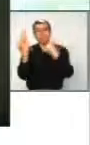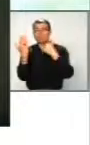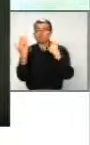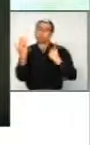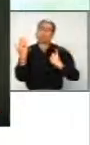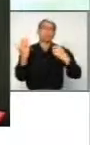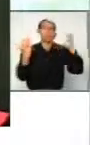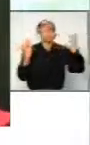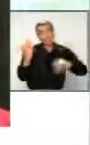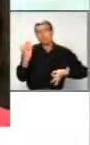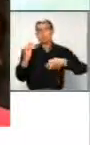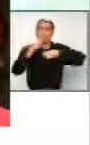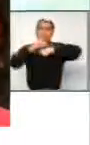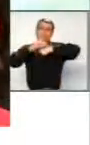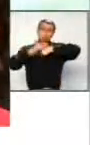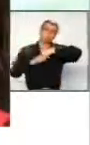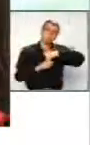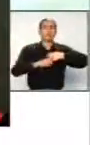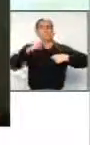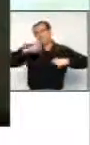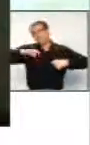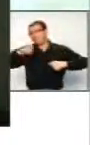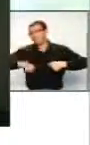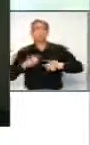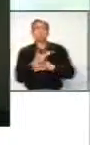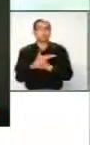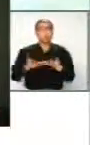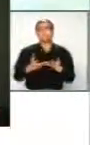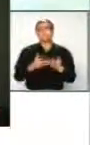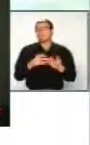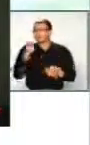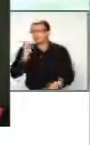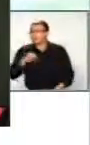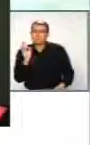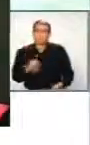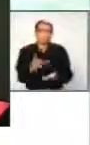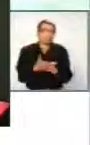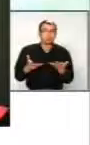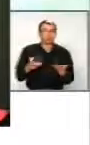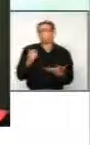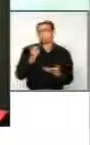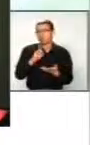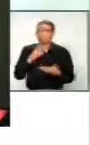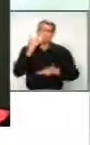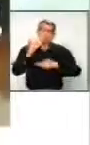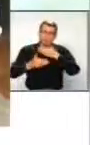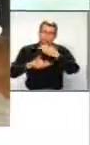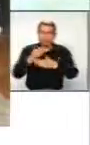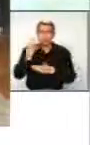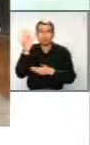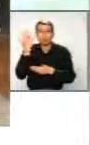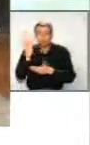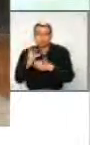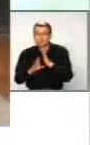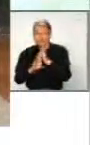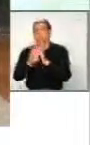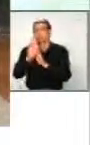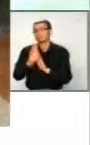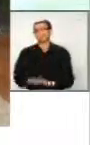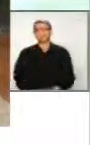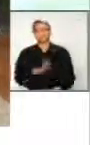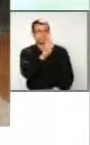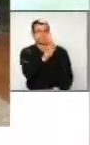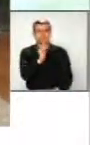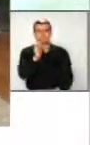arreglar ni con cirugías, ni que haya que arreglar con salones de belleza, sino que se va construyendo todos los días. Bueno, ella es Ángela